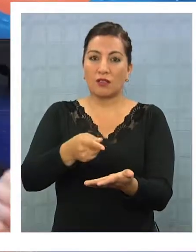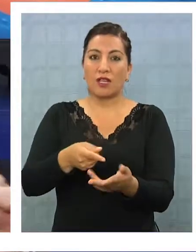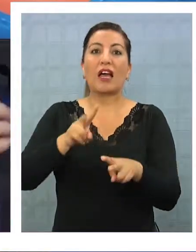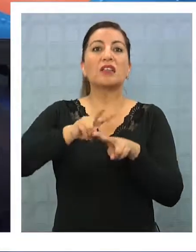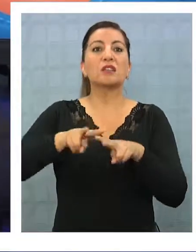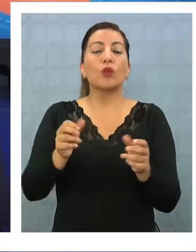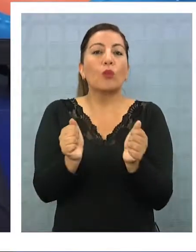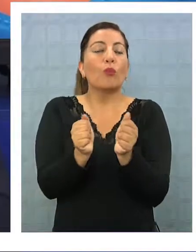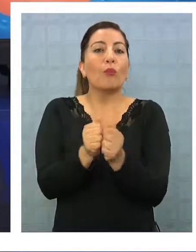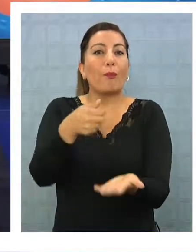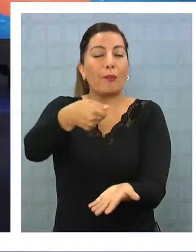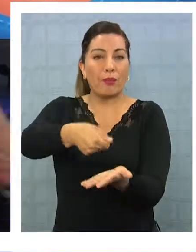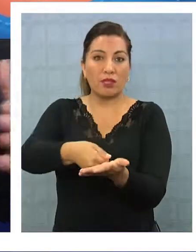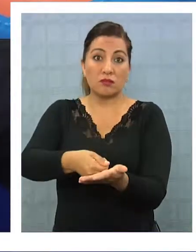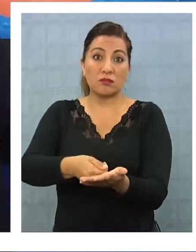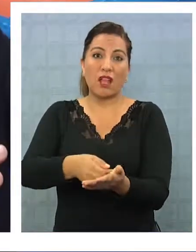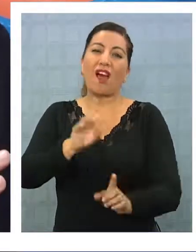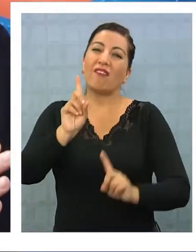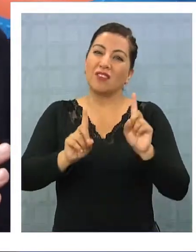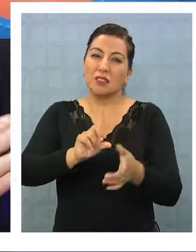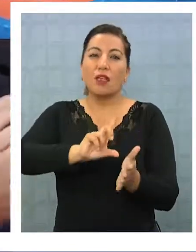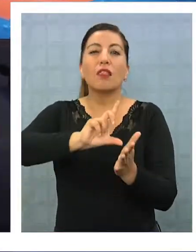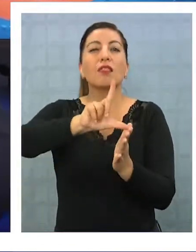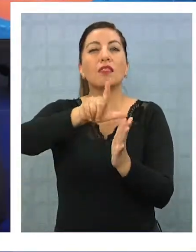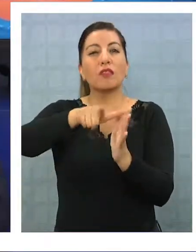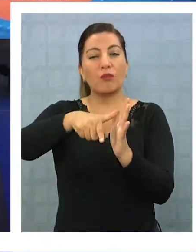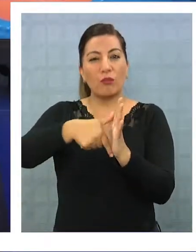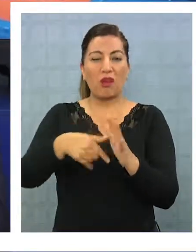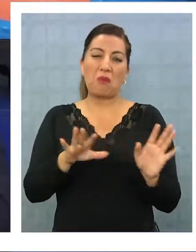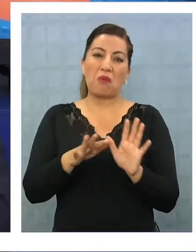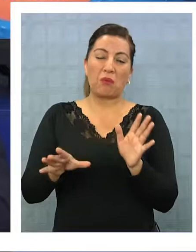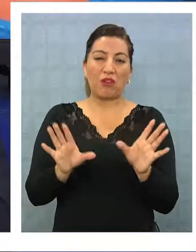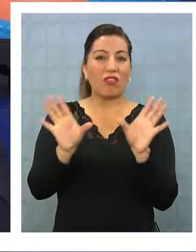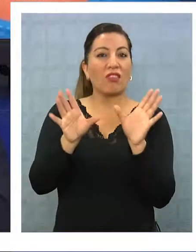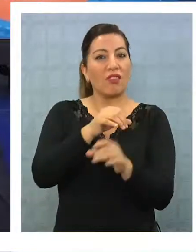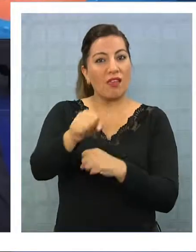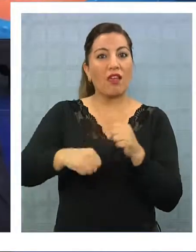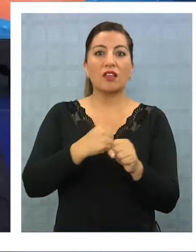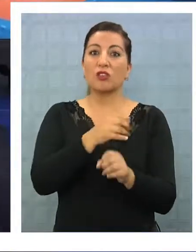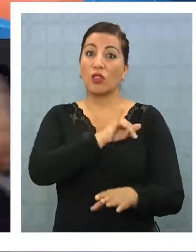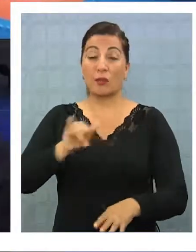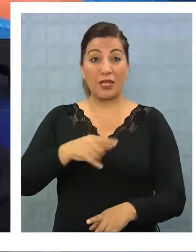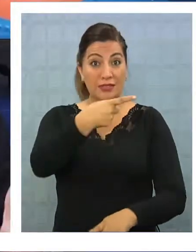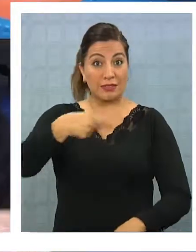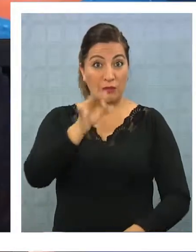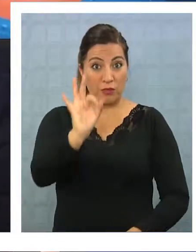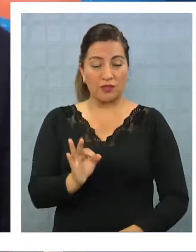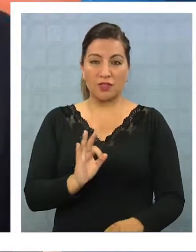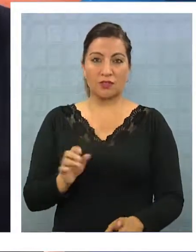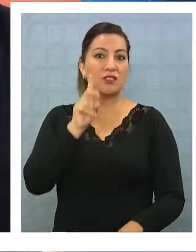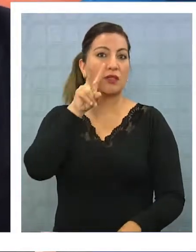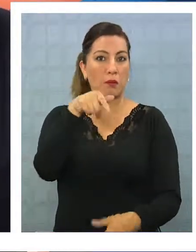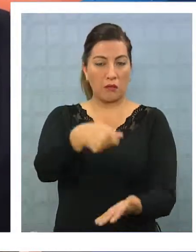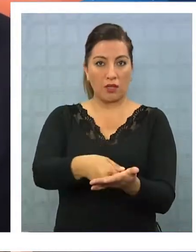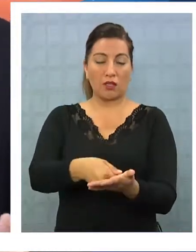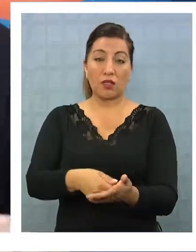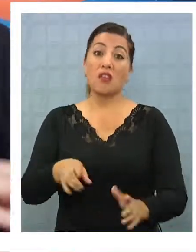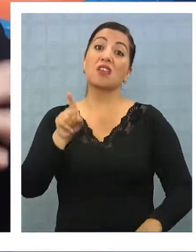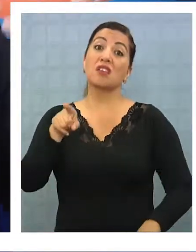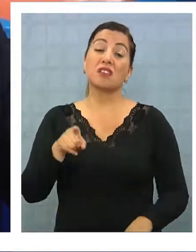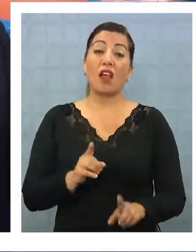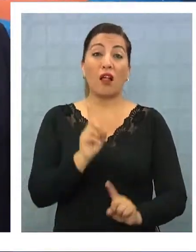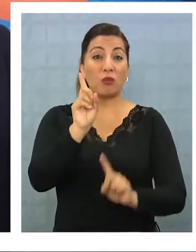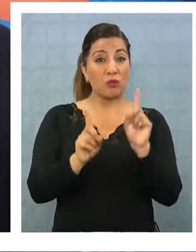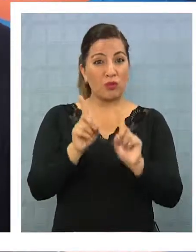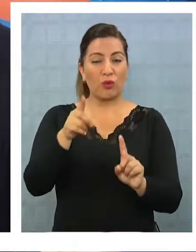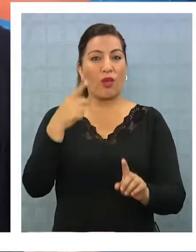hacer un copago, aunque eso se demore, digamos, una década hasta llegar a la meta del 100%. Pero claro, como se